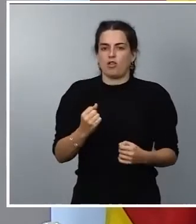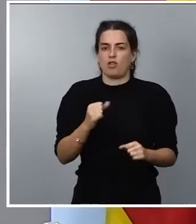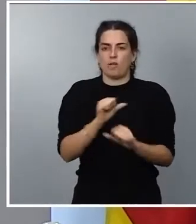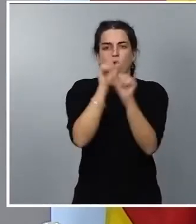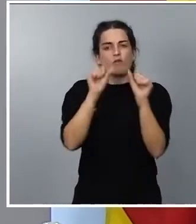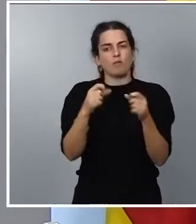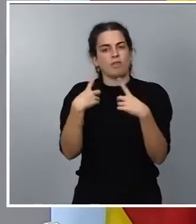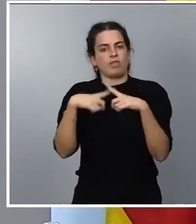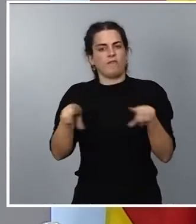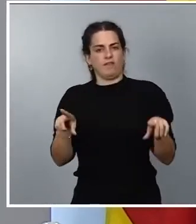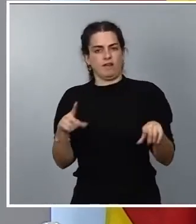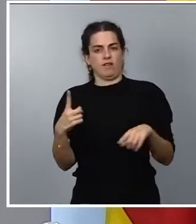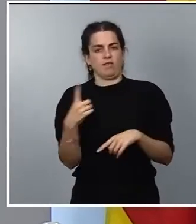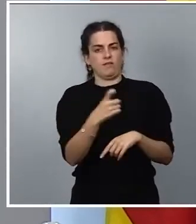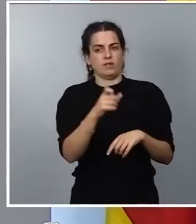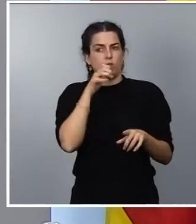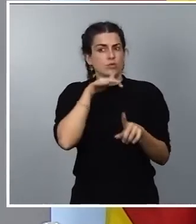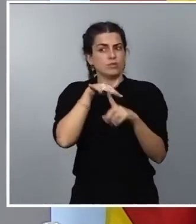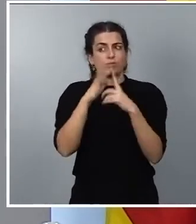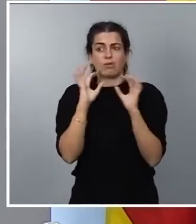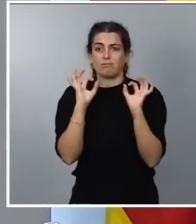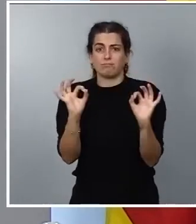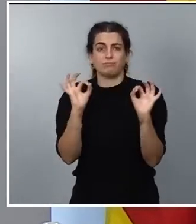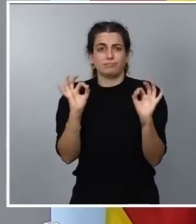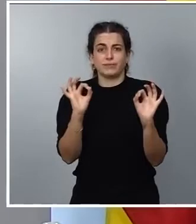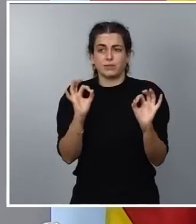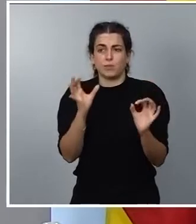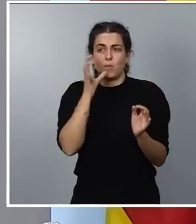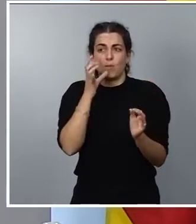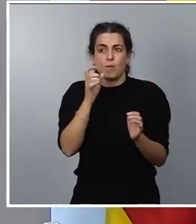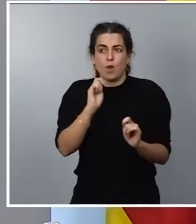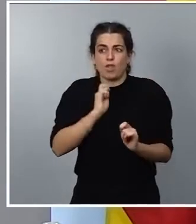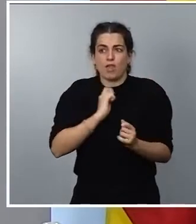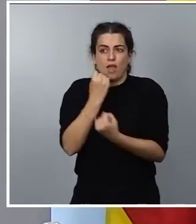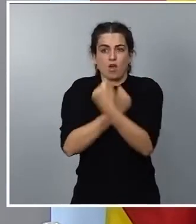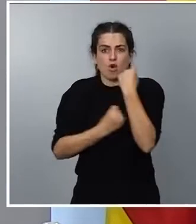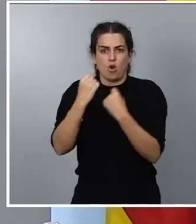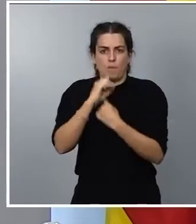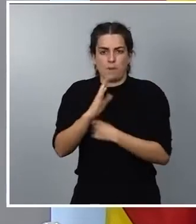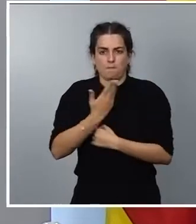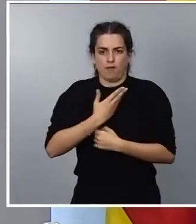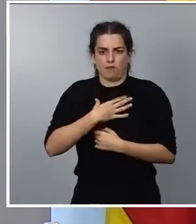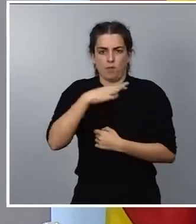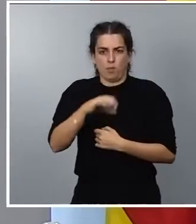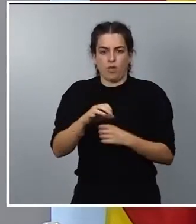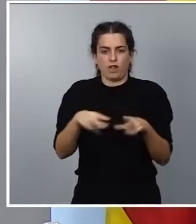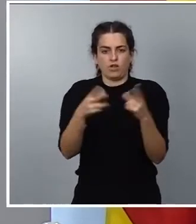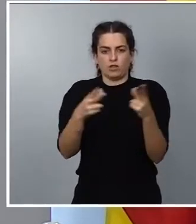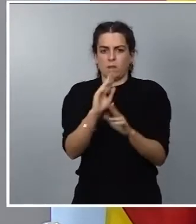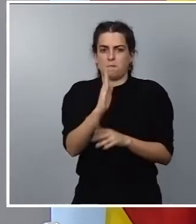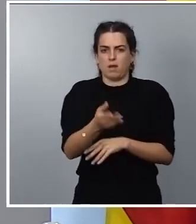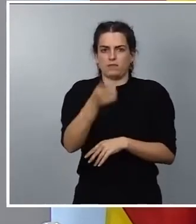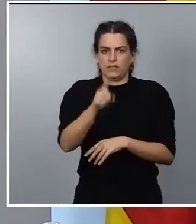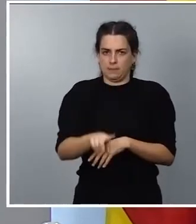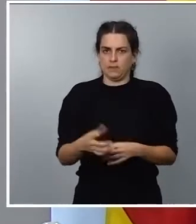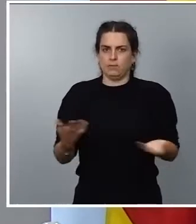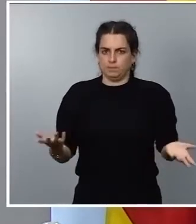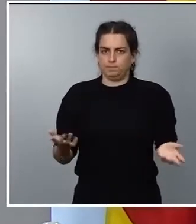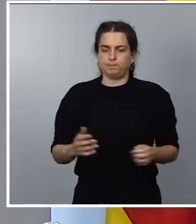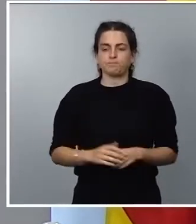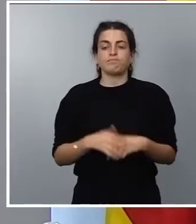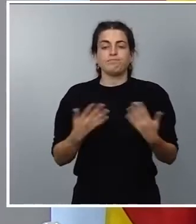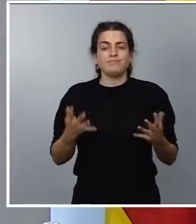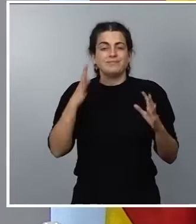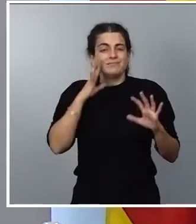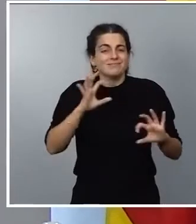circunstancia con tanto impacto económico e social. Por tanto, é tamén extraordinario e